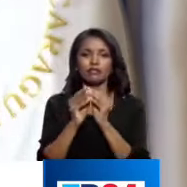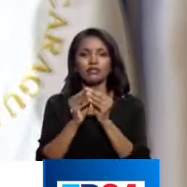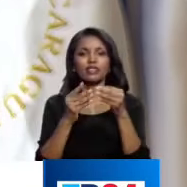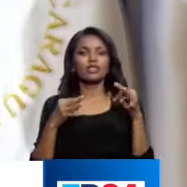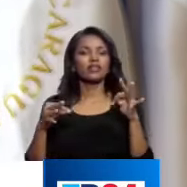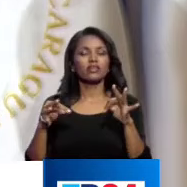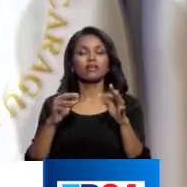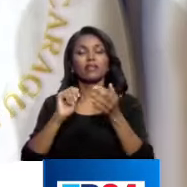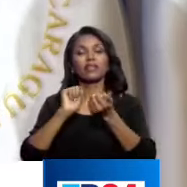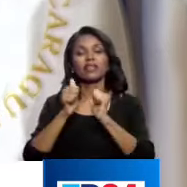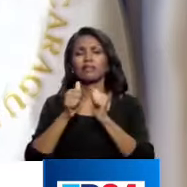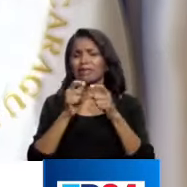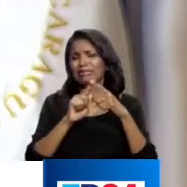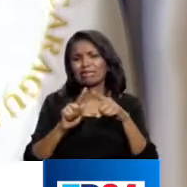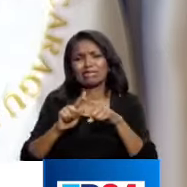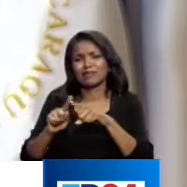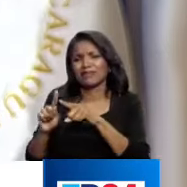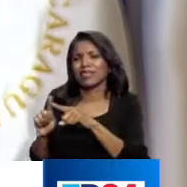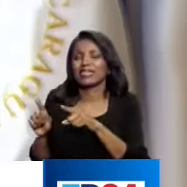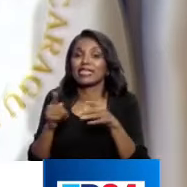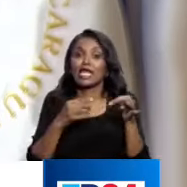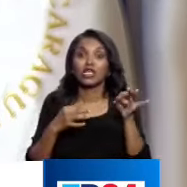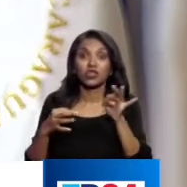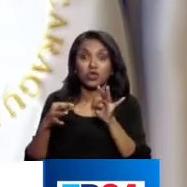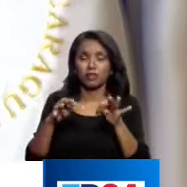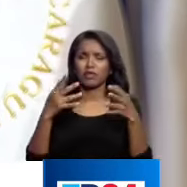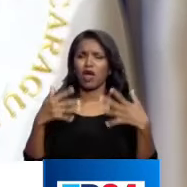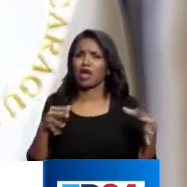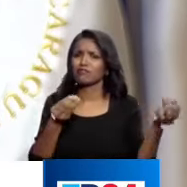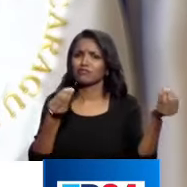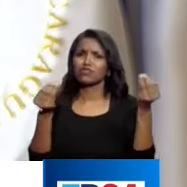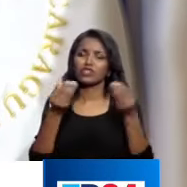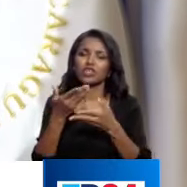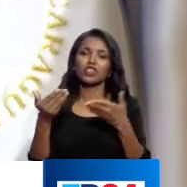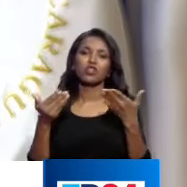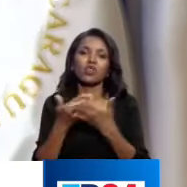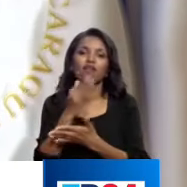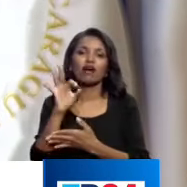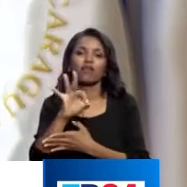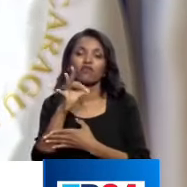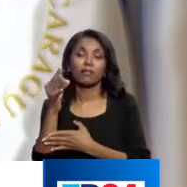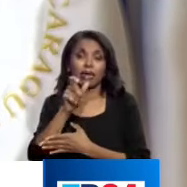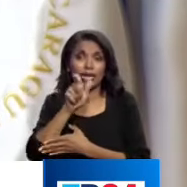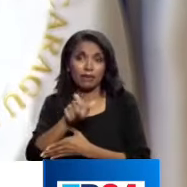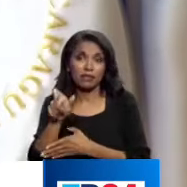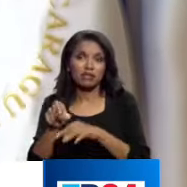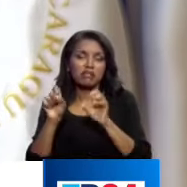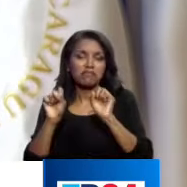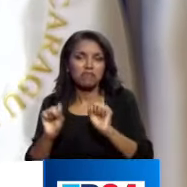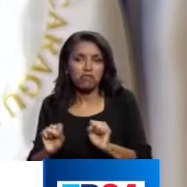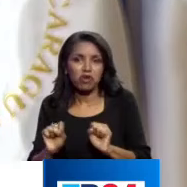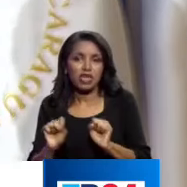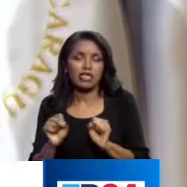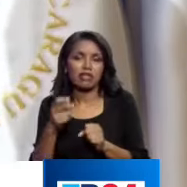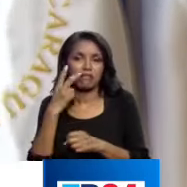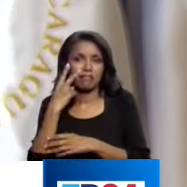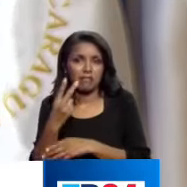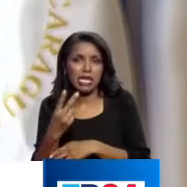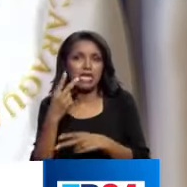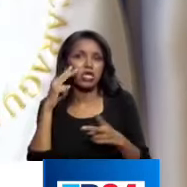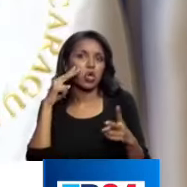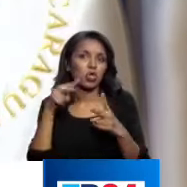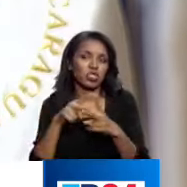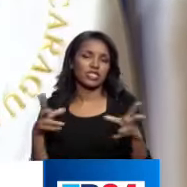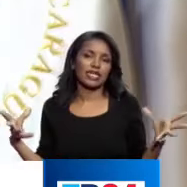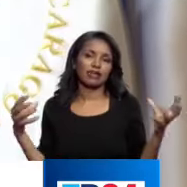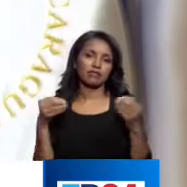turismo deportivo, todo lo que tiene que ver con las nuevas formas de atracción turística en las que Panamá tiene gran potencial y